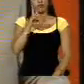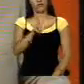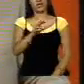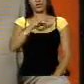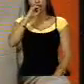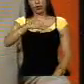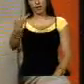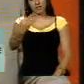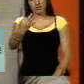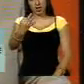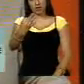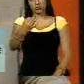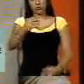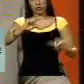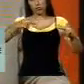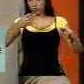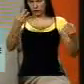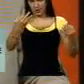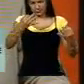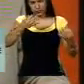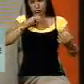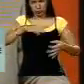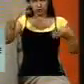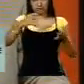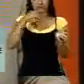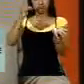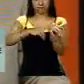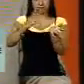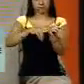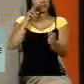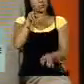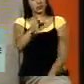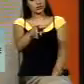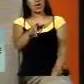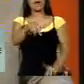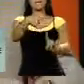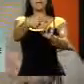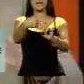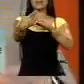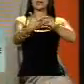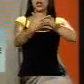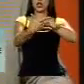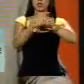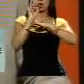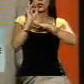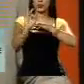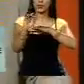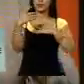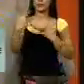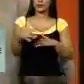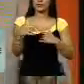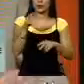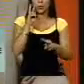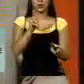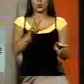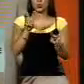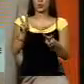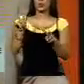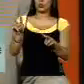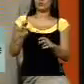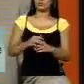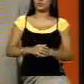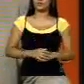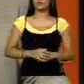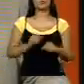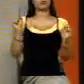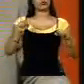ministra nueva, Iris, se estrenó, ¿vale? Como una comandante, pues. La comandante Iris Valera se asumió su cargo y lo ha asumido